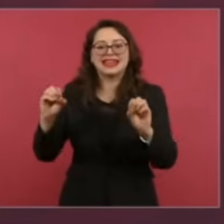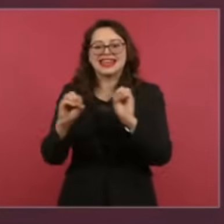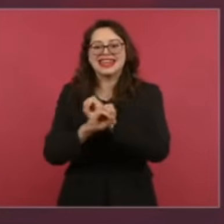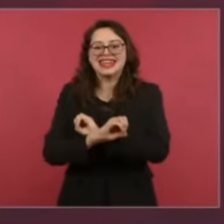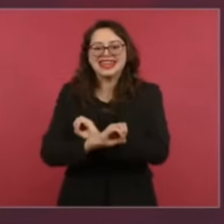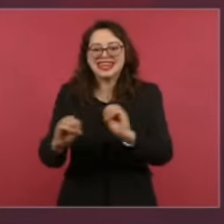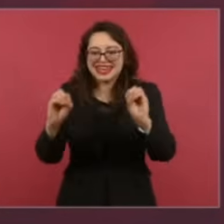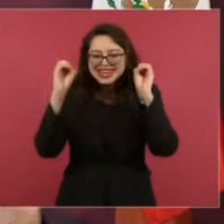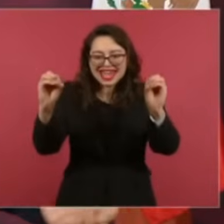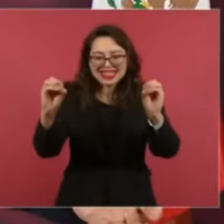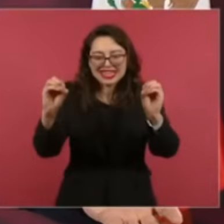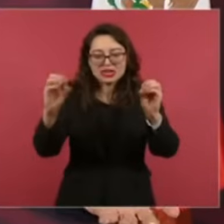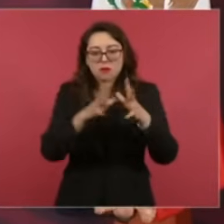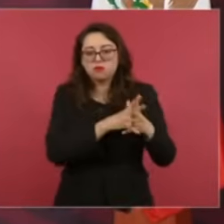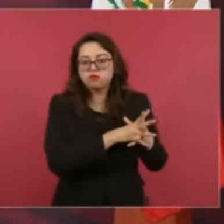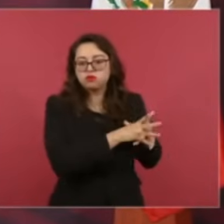¿Para qué Zedillo